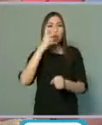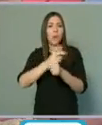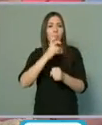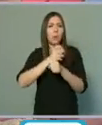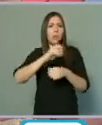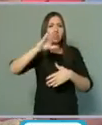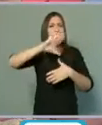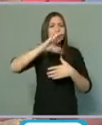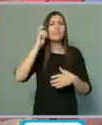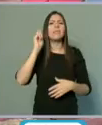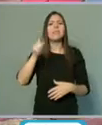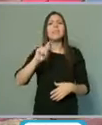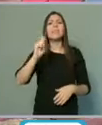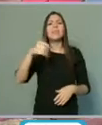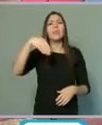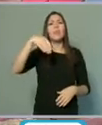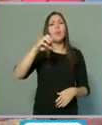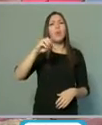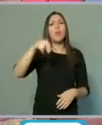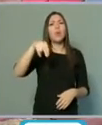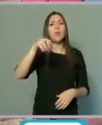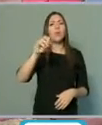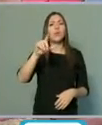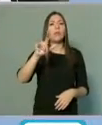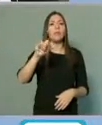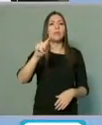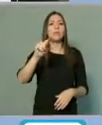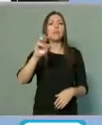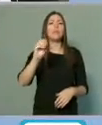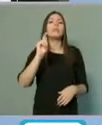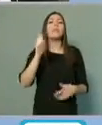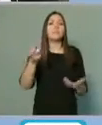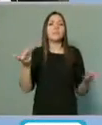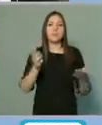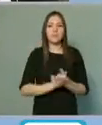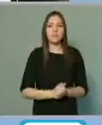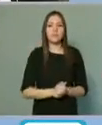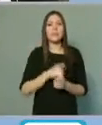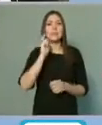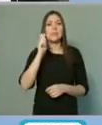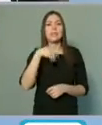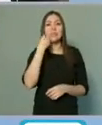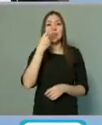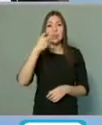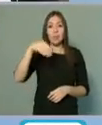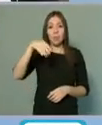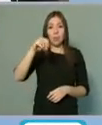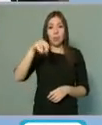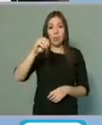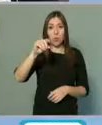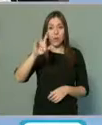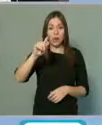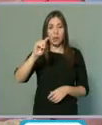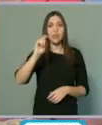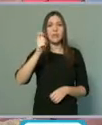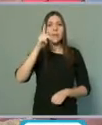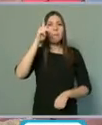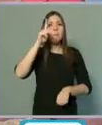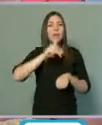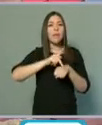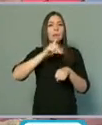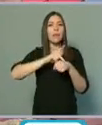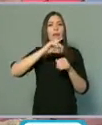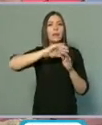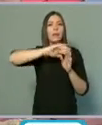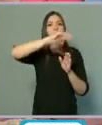un monolito? Yo siempre he tenido la duda, ¿no? Pues mira, es una roca de una sola pieza. Ajá. Ahora, la particularidad de esta es que es